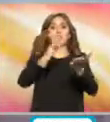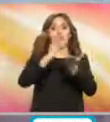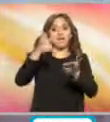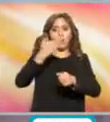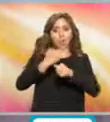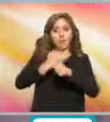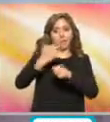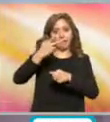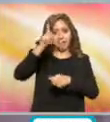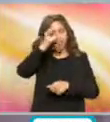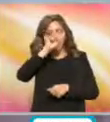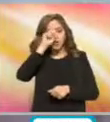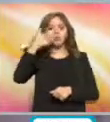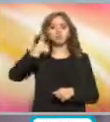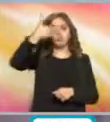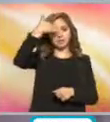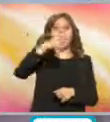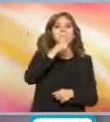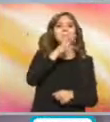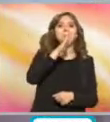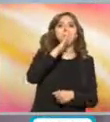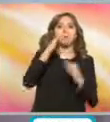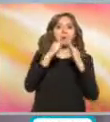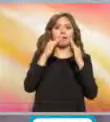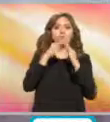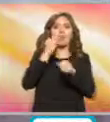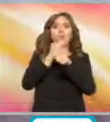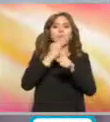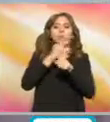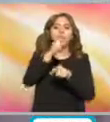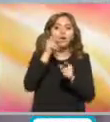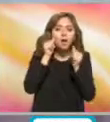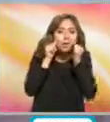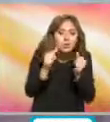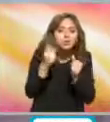gracias a Seguramente ustedes. muchísimos padres en casa están muy felices de haber escuchado esto que nos has compartido.